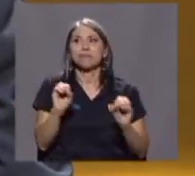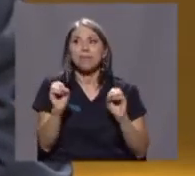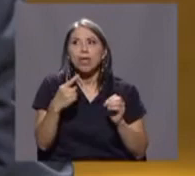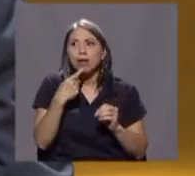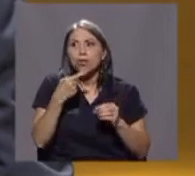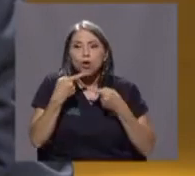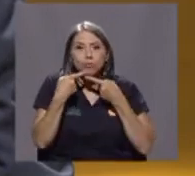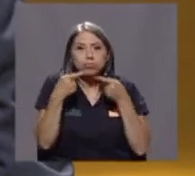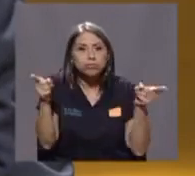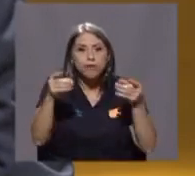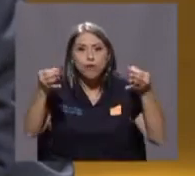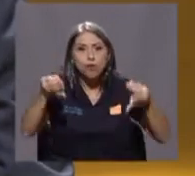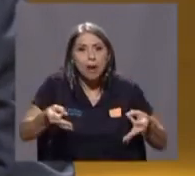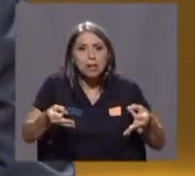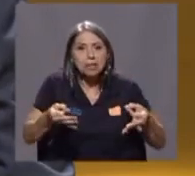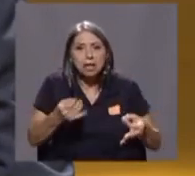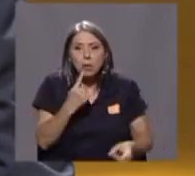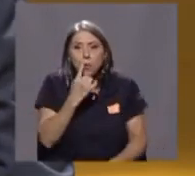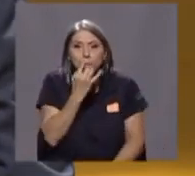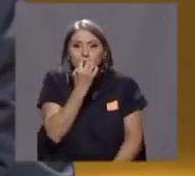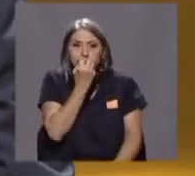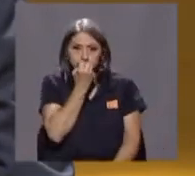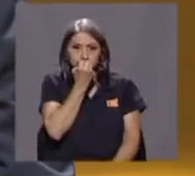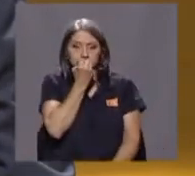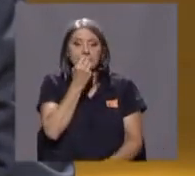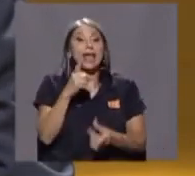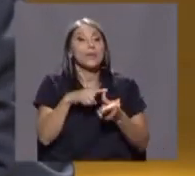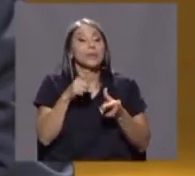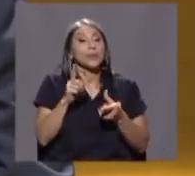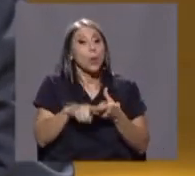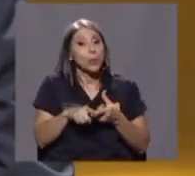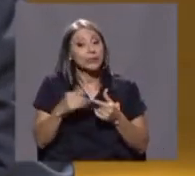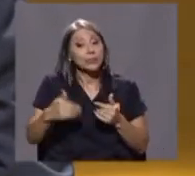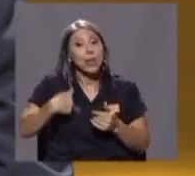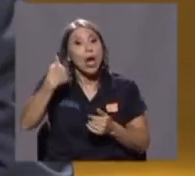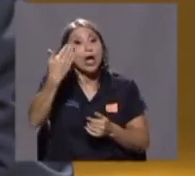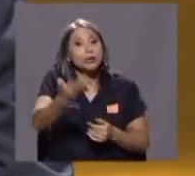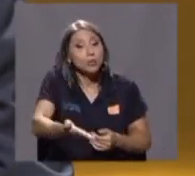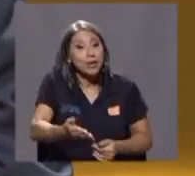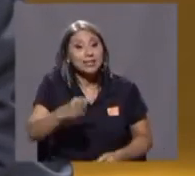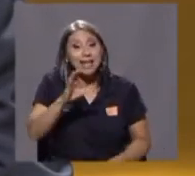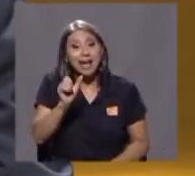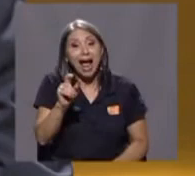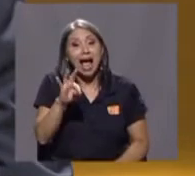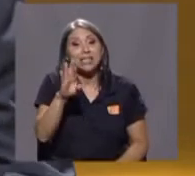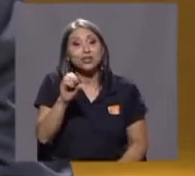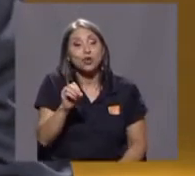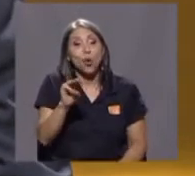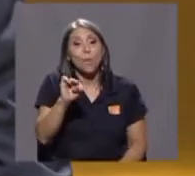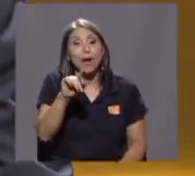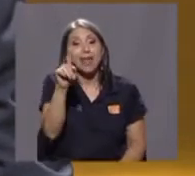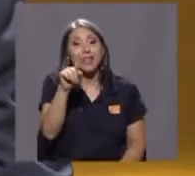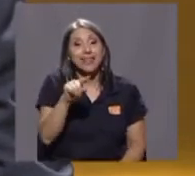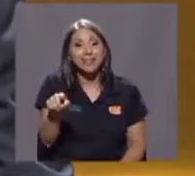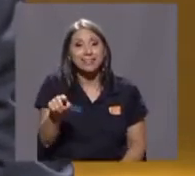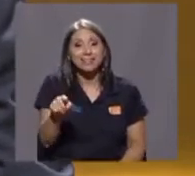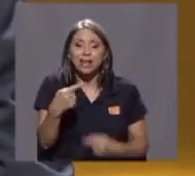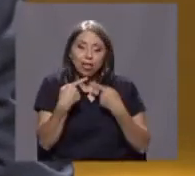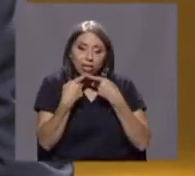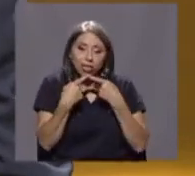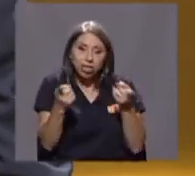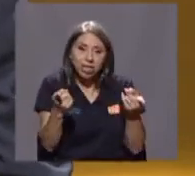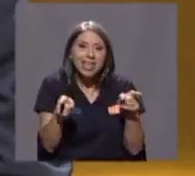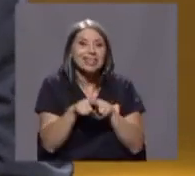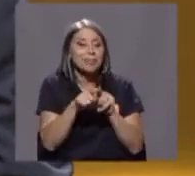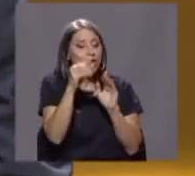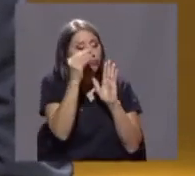el acierto ¿cómo se llama? De Castro Madrid fue haberlo declarado y haberlo puesto en la Constitución.